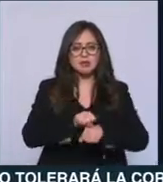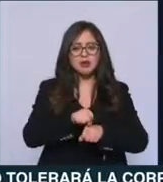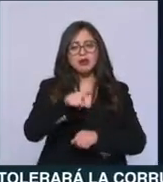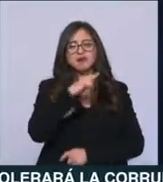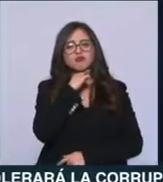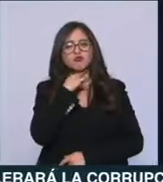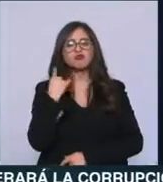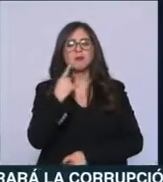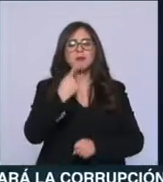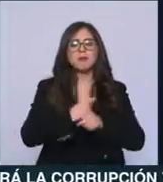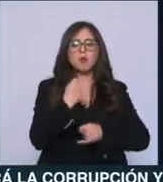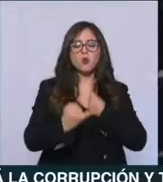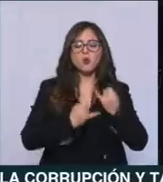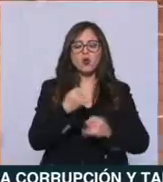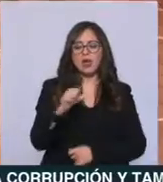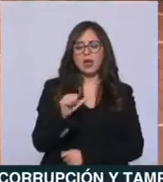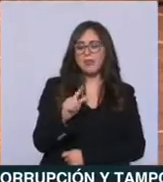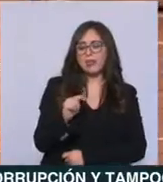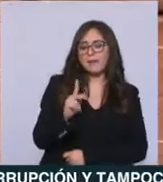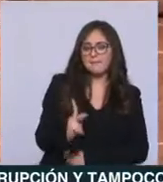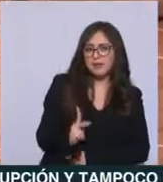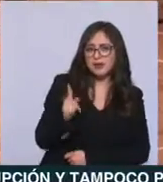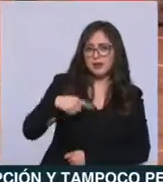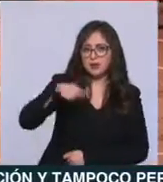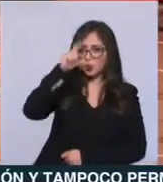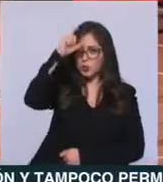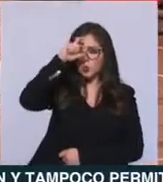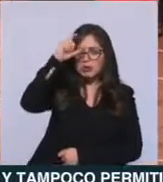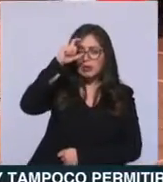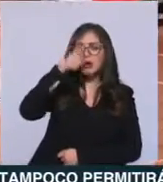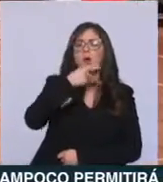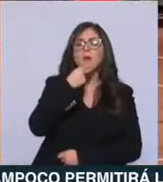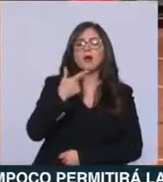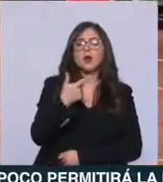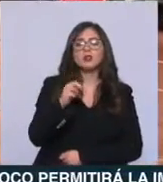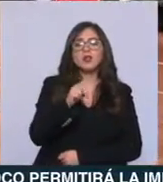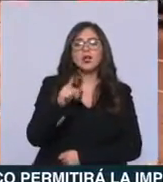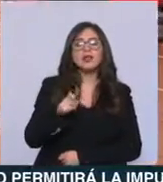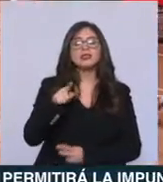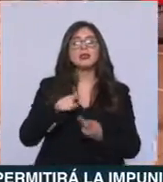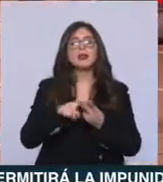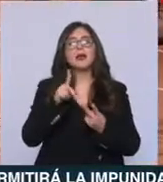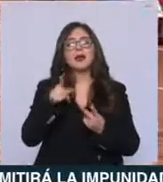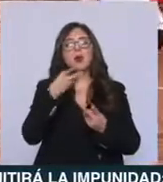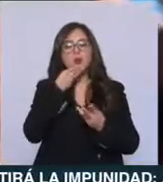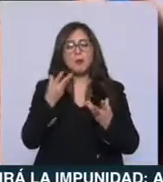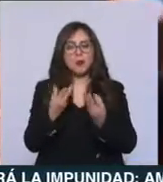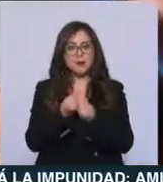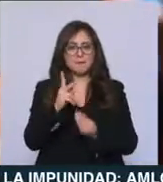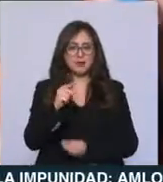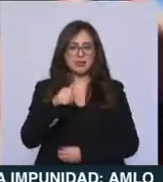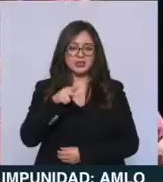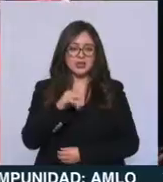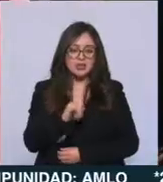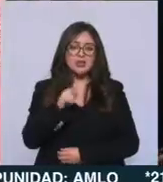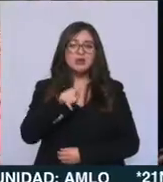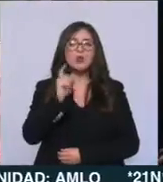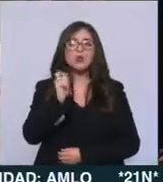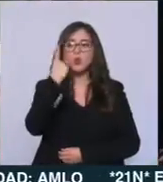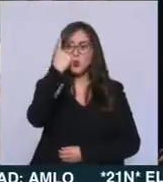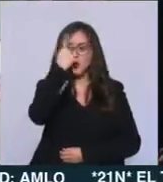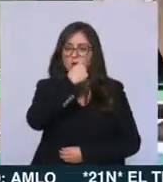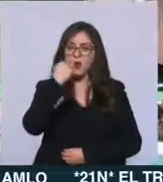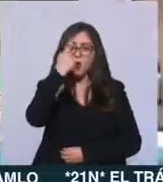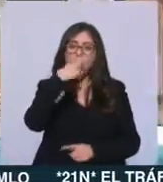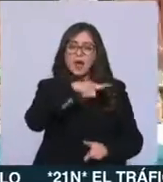eliminado en la primera ronda del torneo ATP de Antalya, Turquía. González y el pakistaní Aizam ul Haq fueron superados en 1 hora y media en